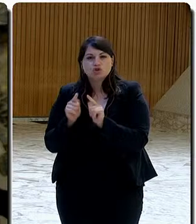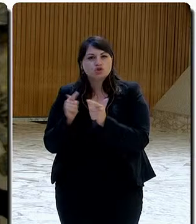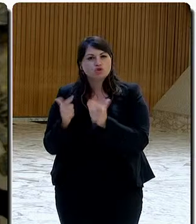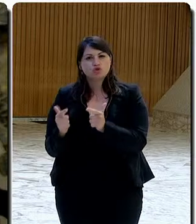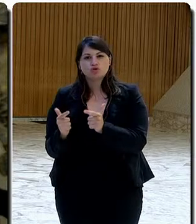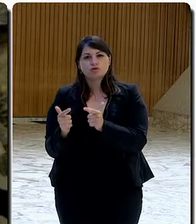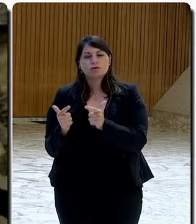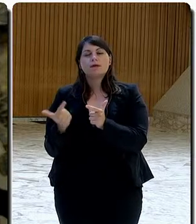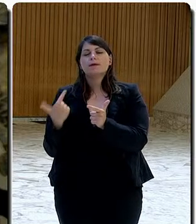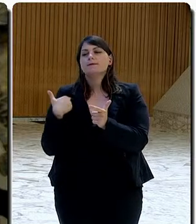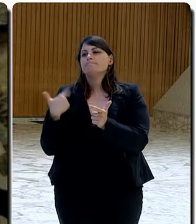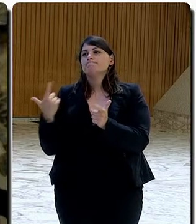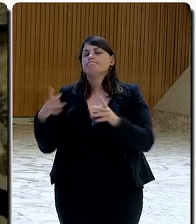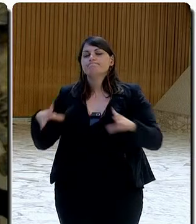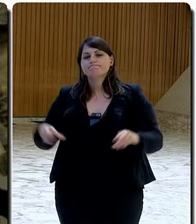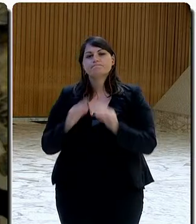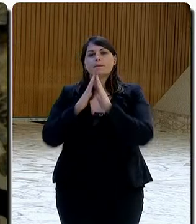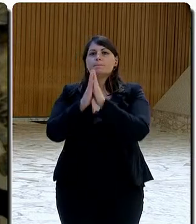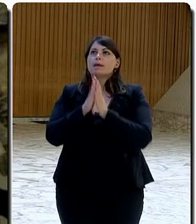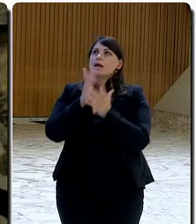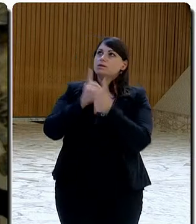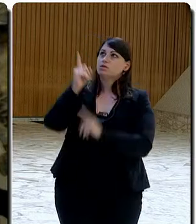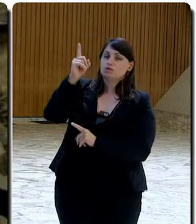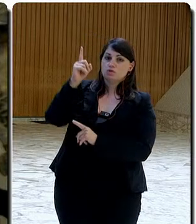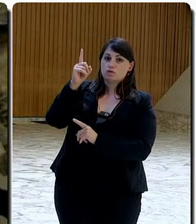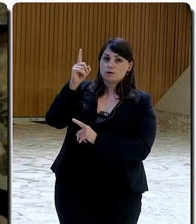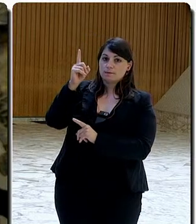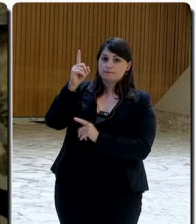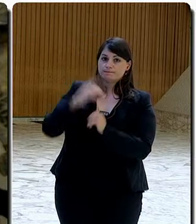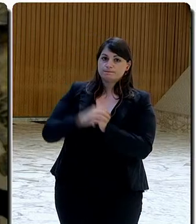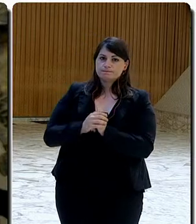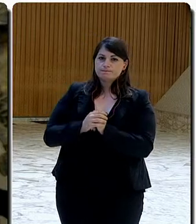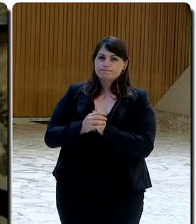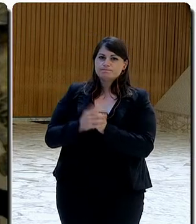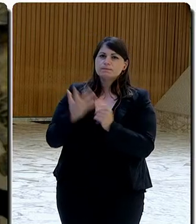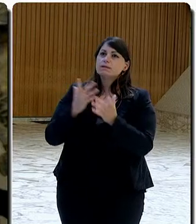Señor no por su curación, sino por su salvación.